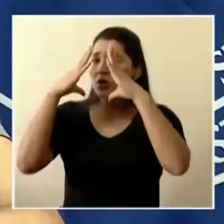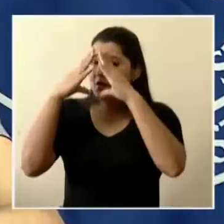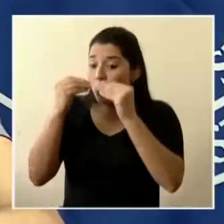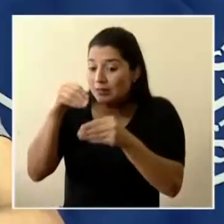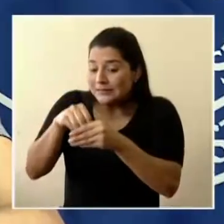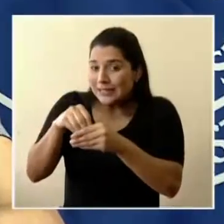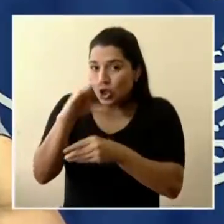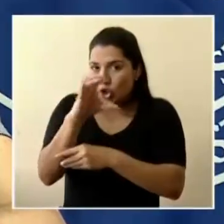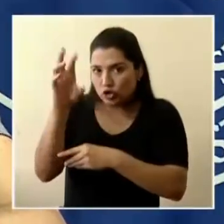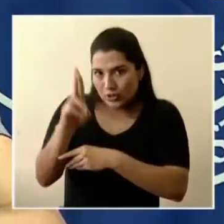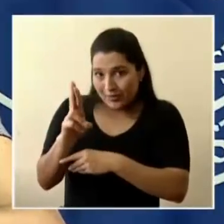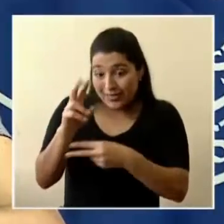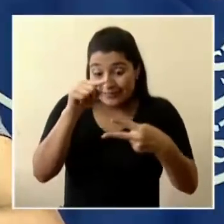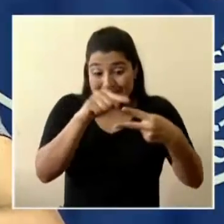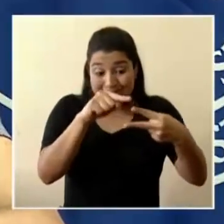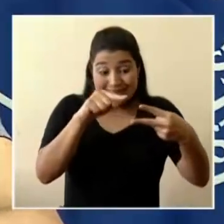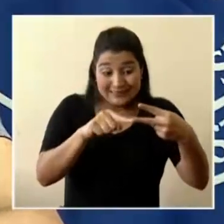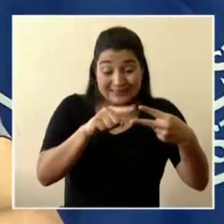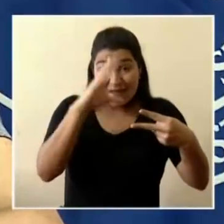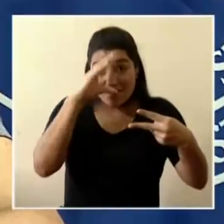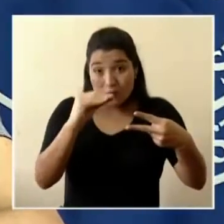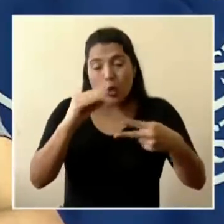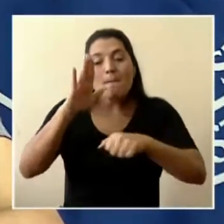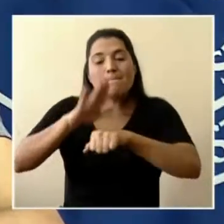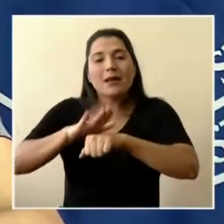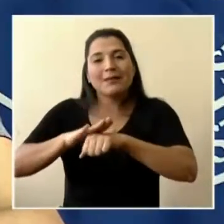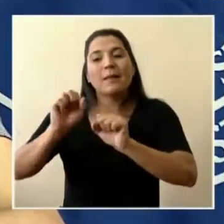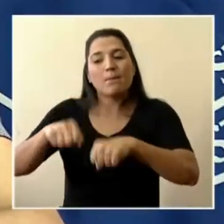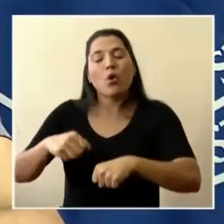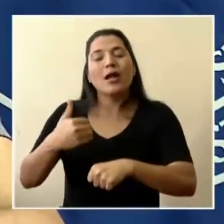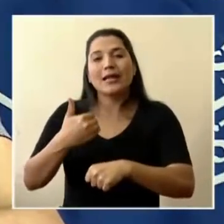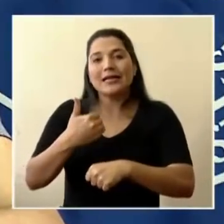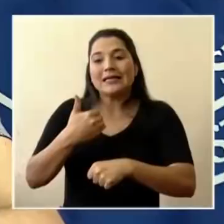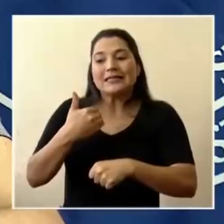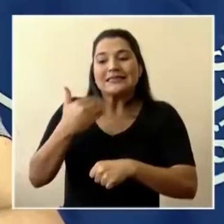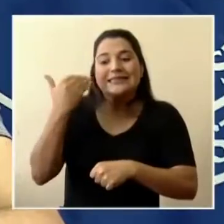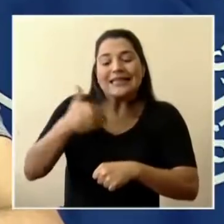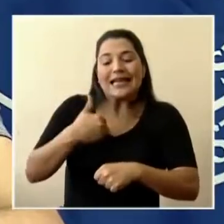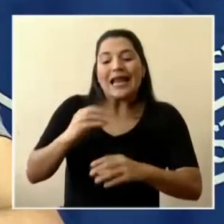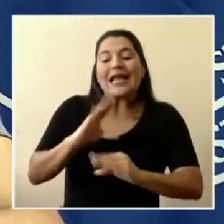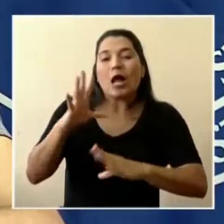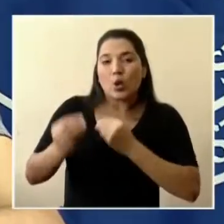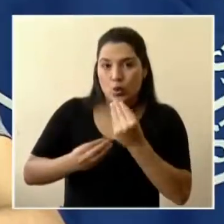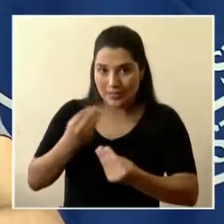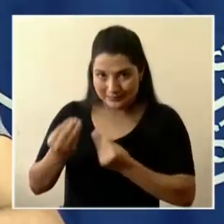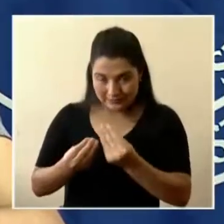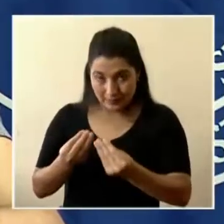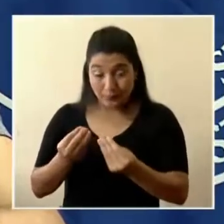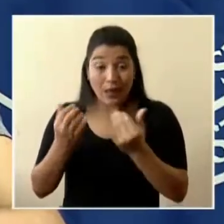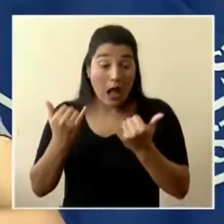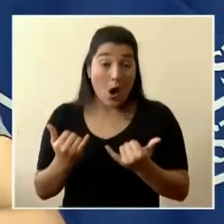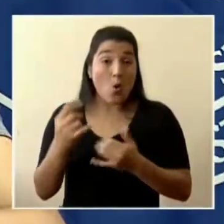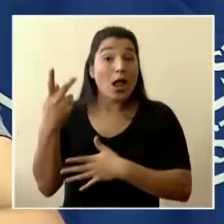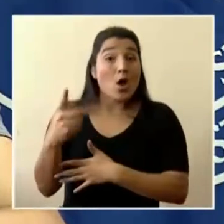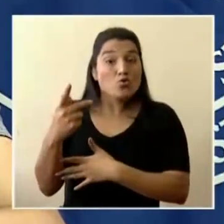que vamos a adaptar esa definición de los lineamientos de acuerdo a lo que vayamos viendo. El riesgo de que